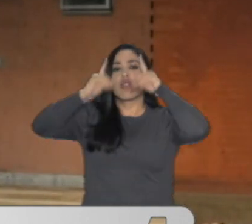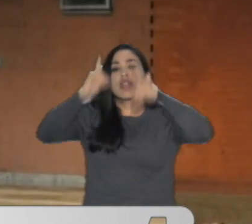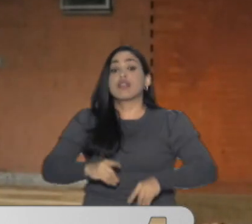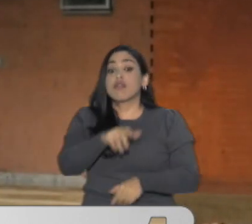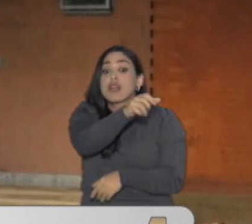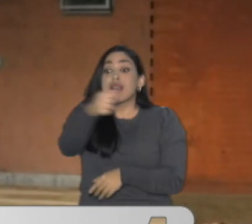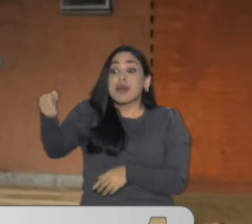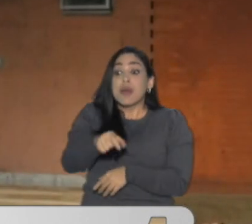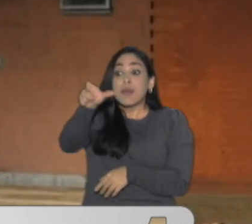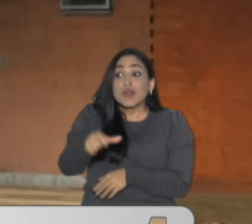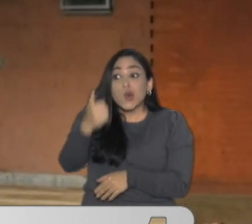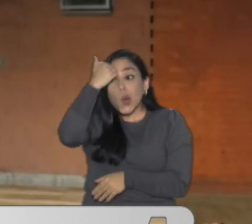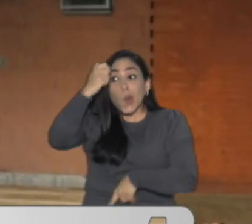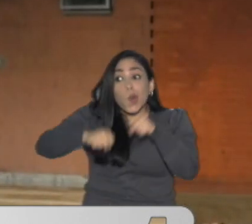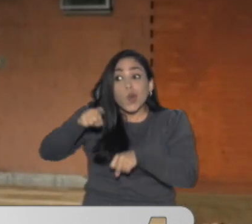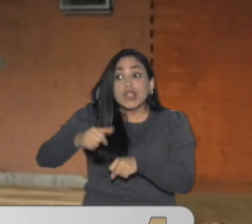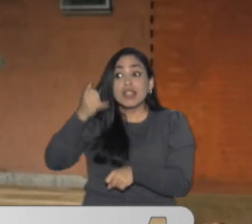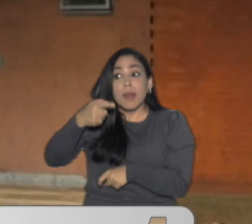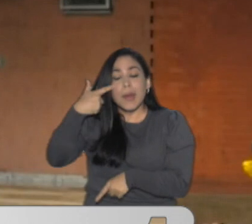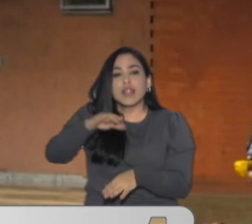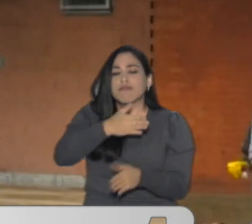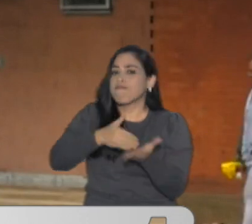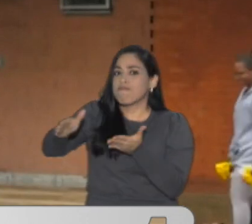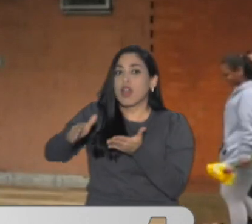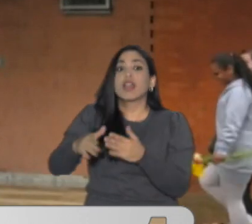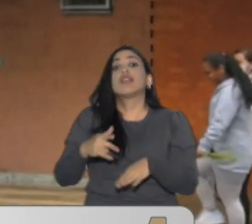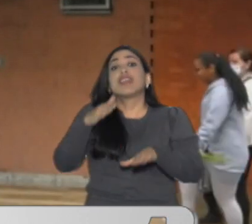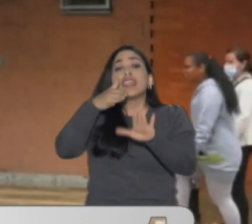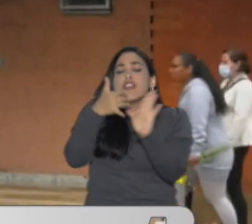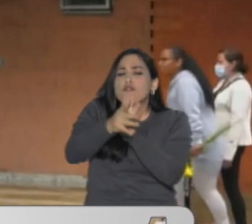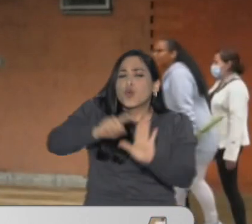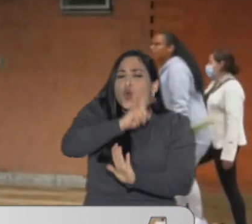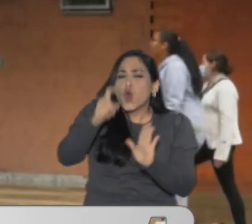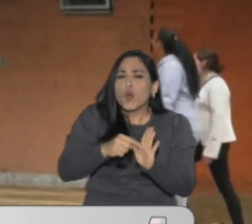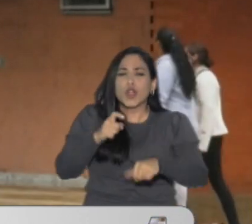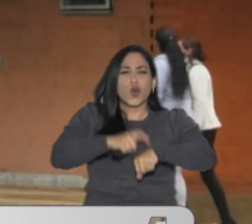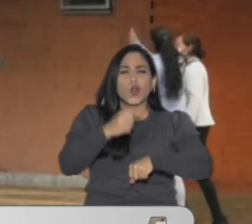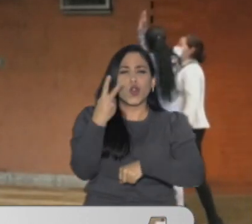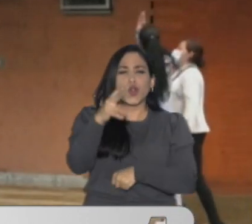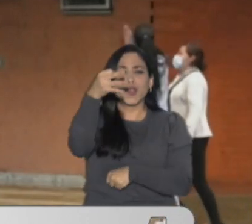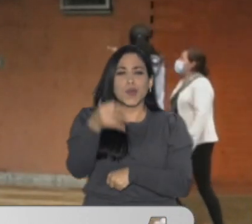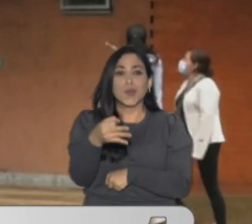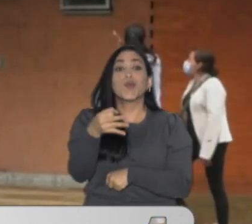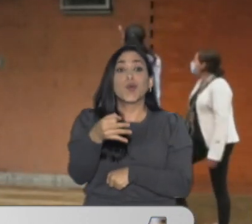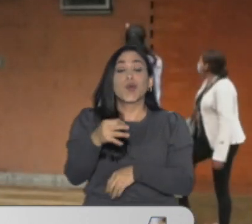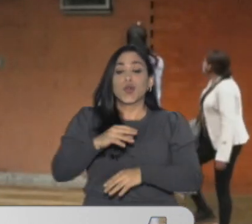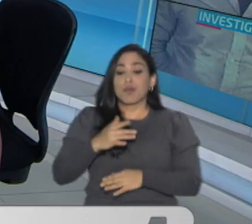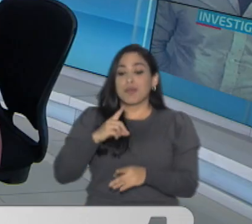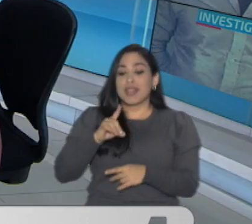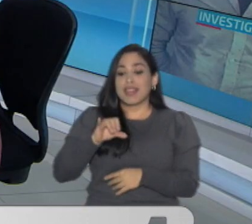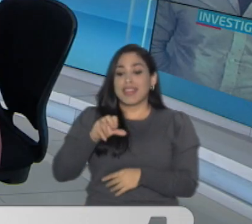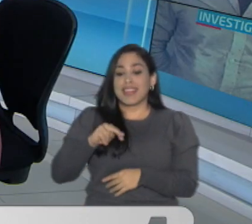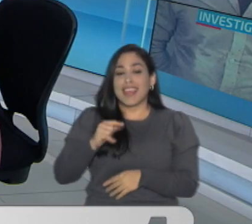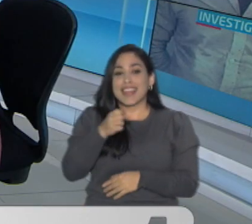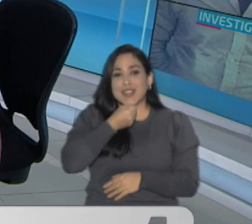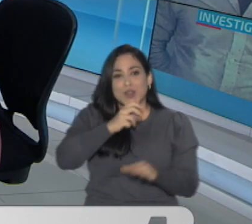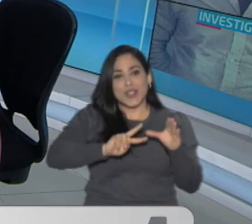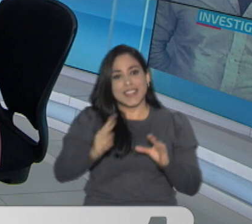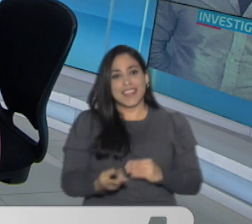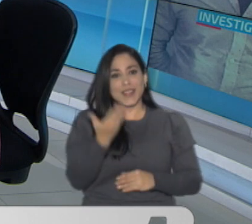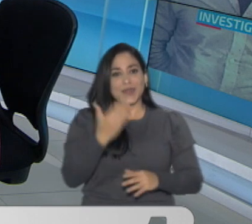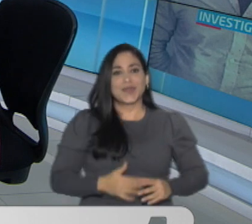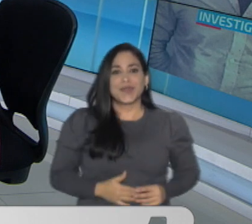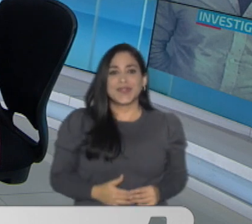de retirar al docente de la institución. Nosotros ampliaremos esta información a las 12 del mediodía. Diana Giraldo, en Noticentro 1,